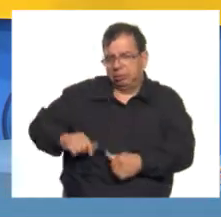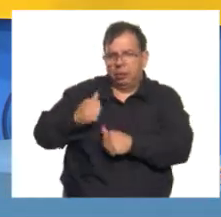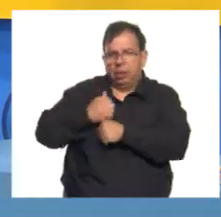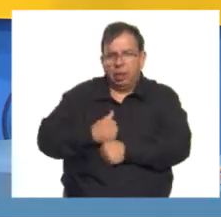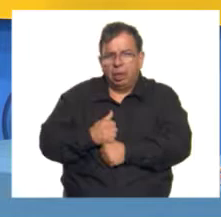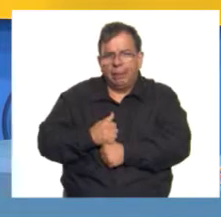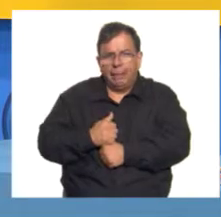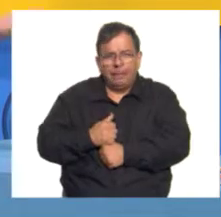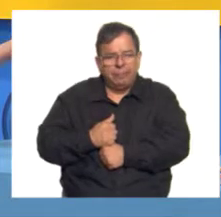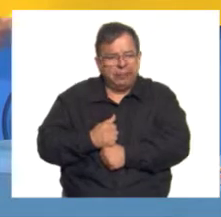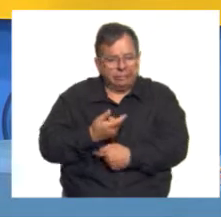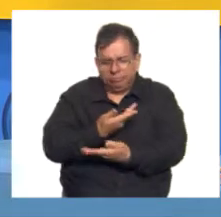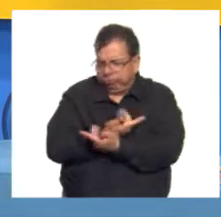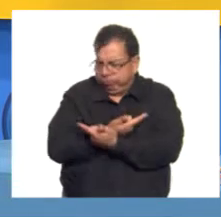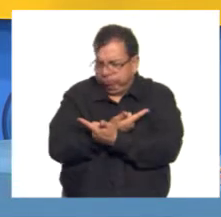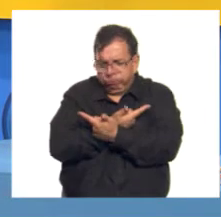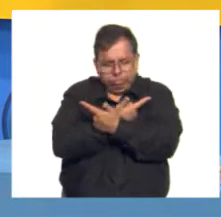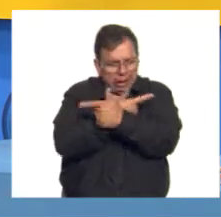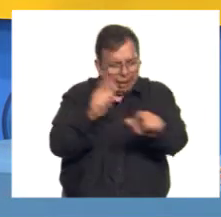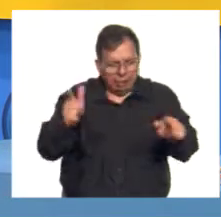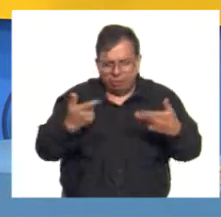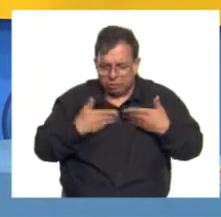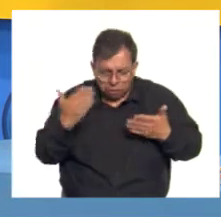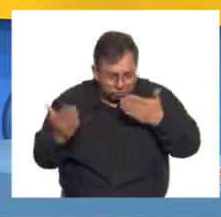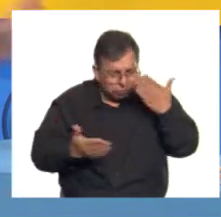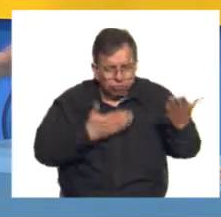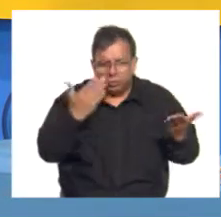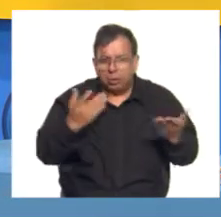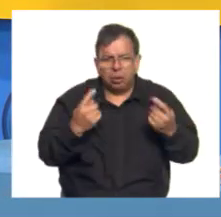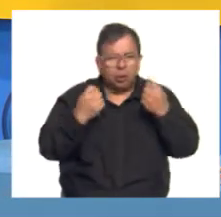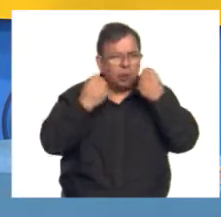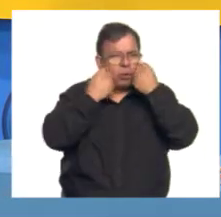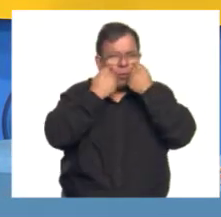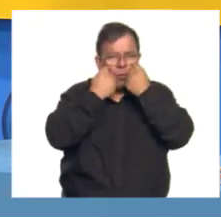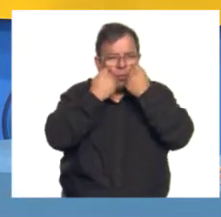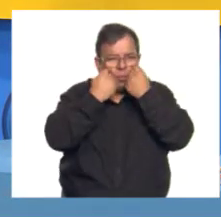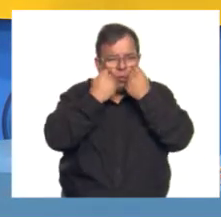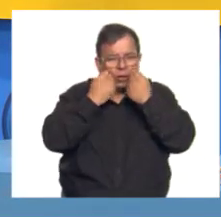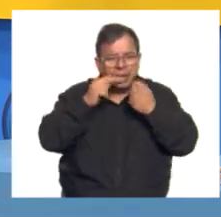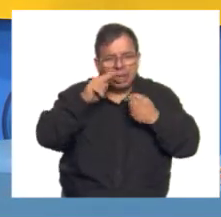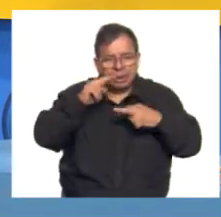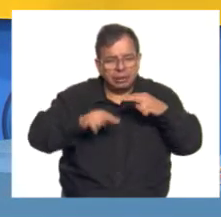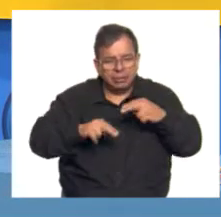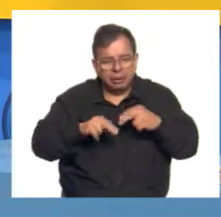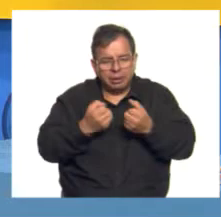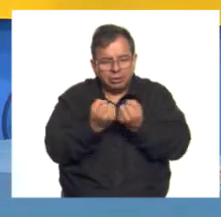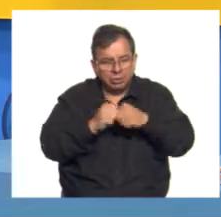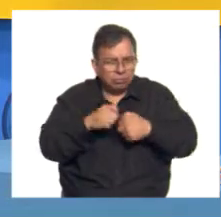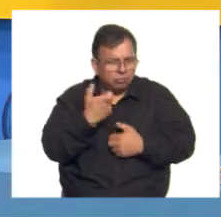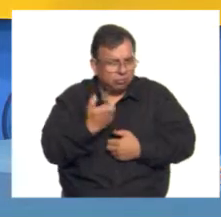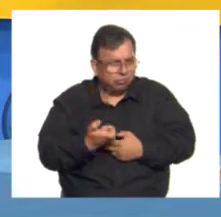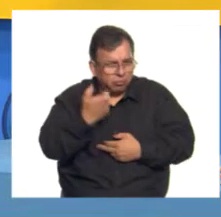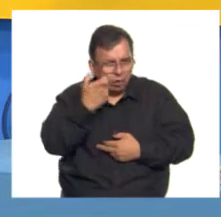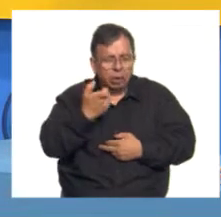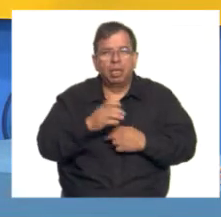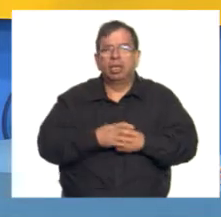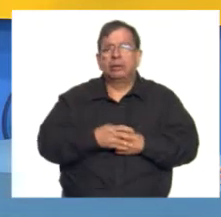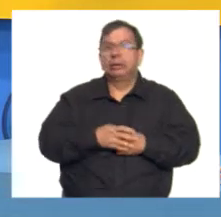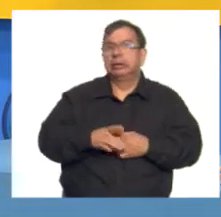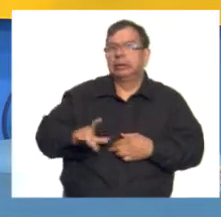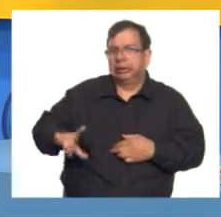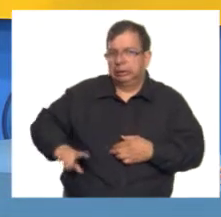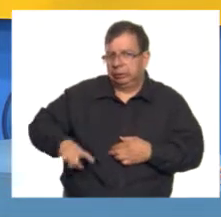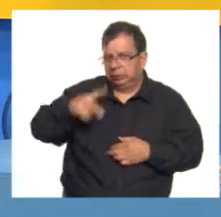fueran completamente accesibles para todas las personas, sin importar su nivel socioeconómico. Con esto, el Estado